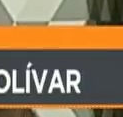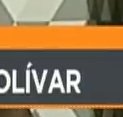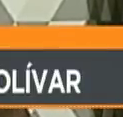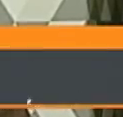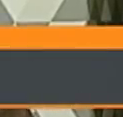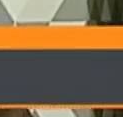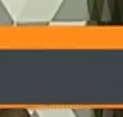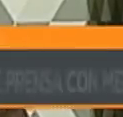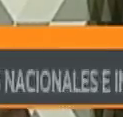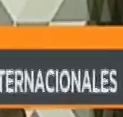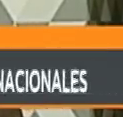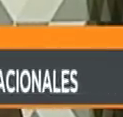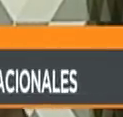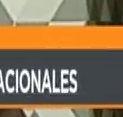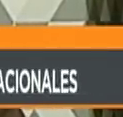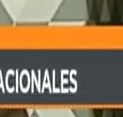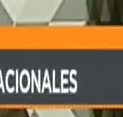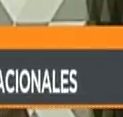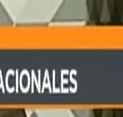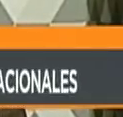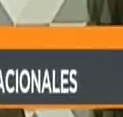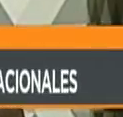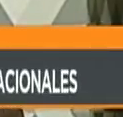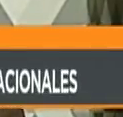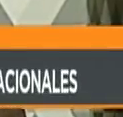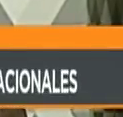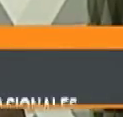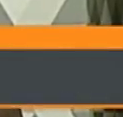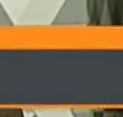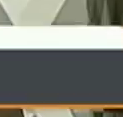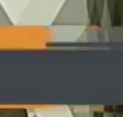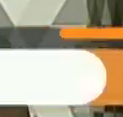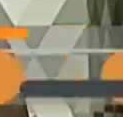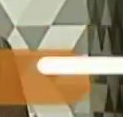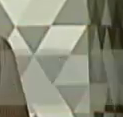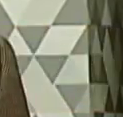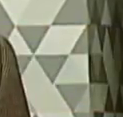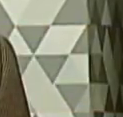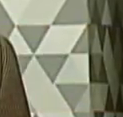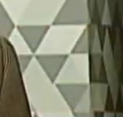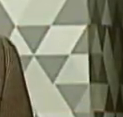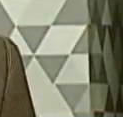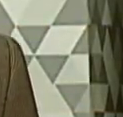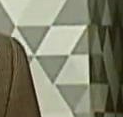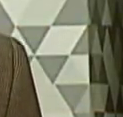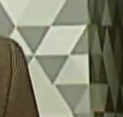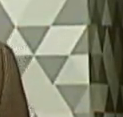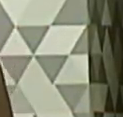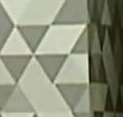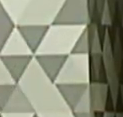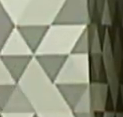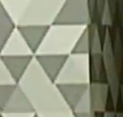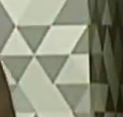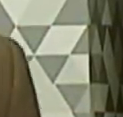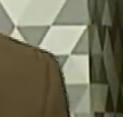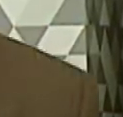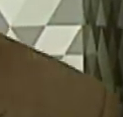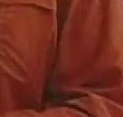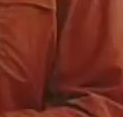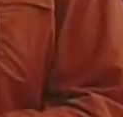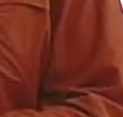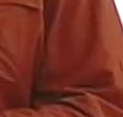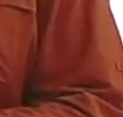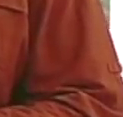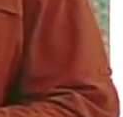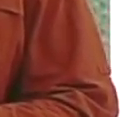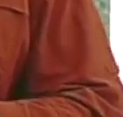Ya que el Petro ya se está comercializando, ¿ya tiene cifras de lo que se ha comercializado hasta el momento? Muy importante tu